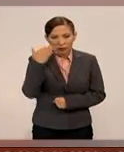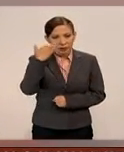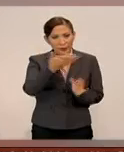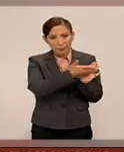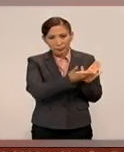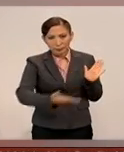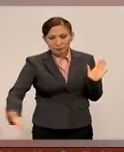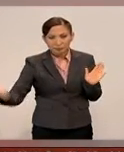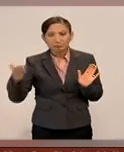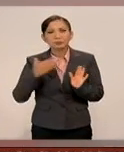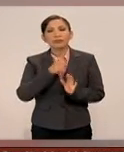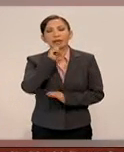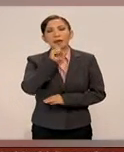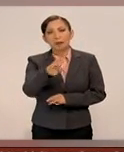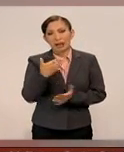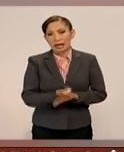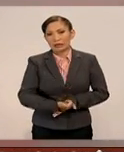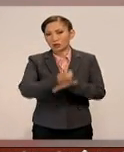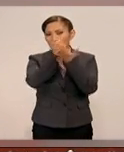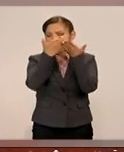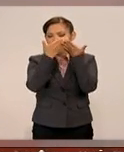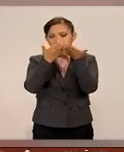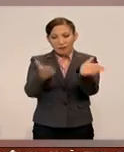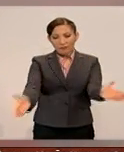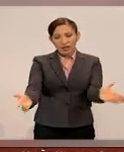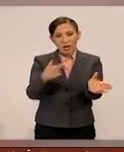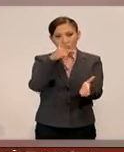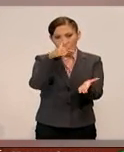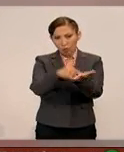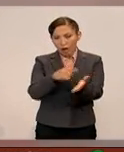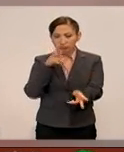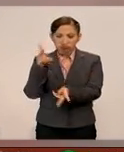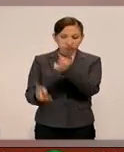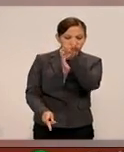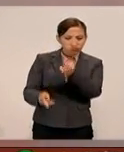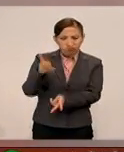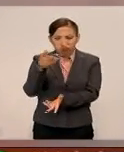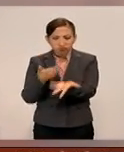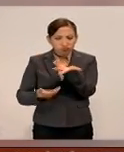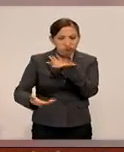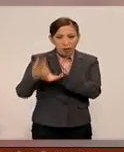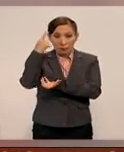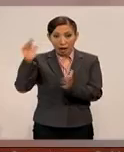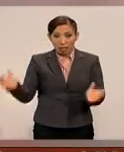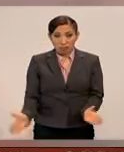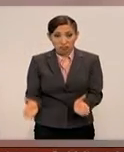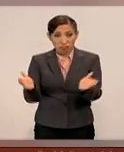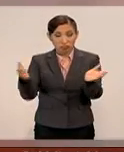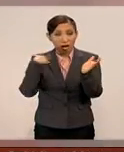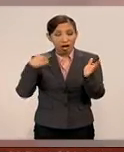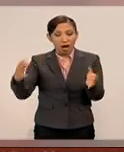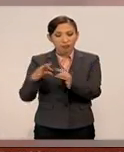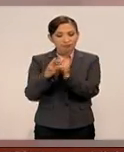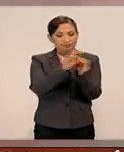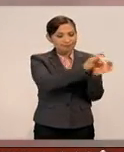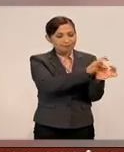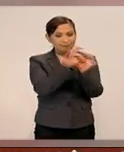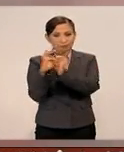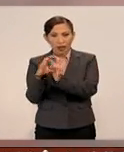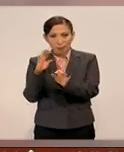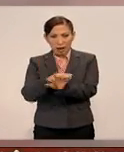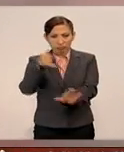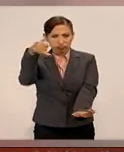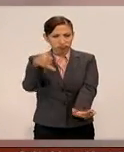tiempo, también nos permitirá abrir nuevos espacios de diálogo e impulsar una cooperación